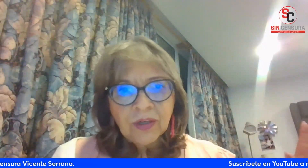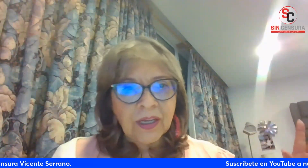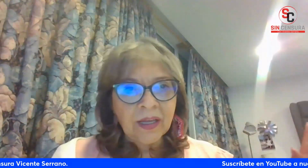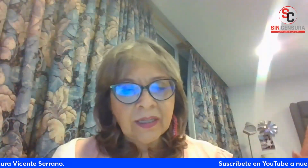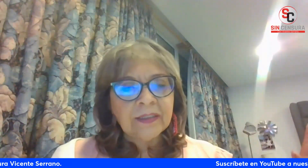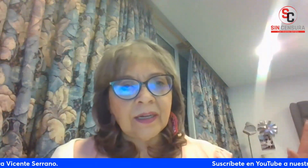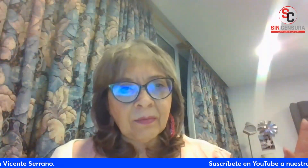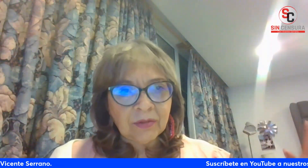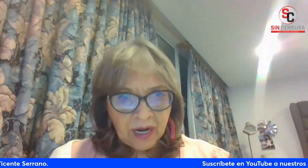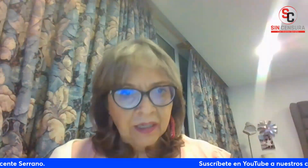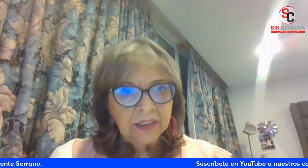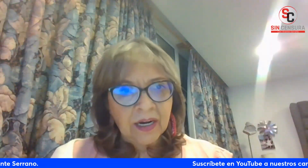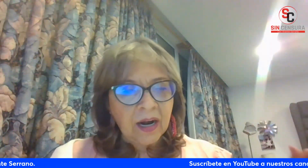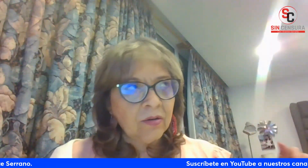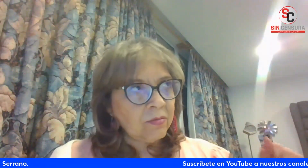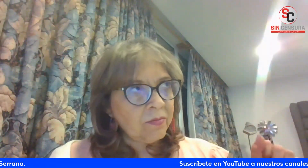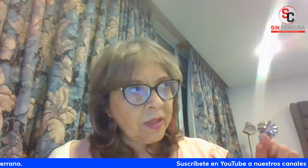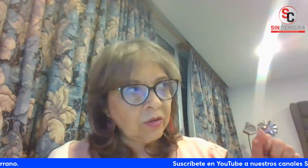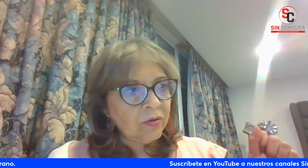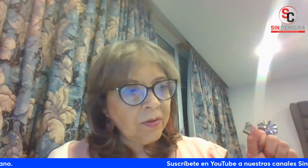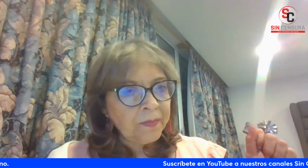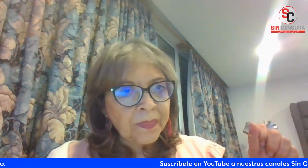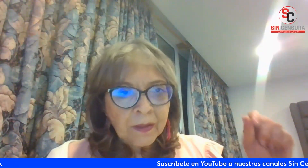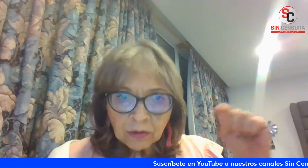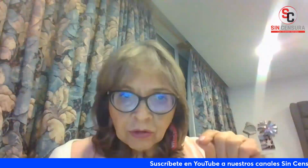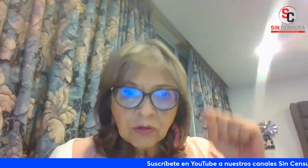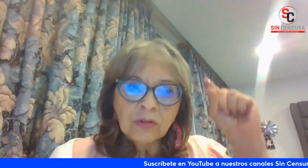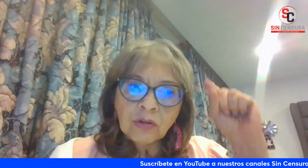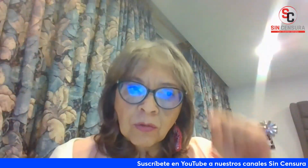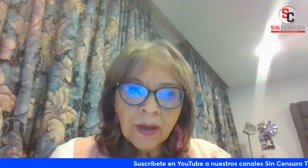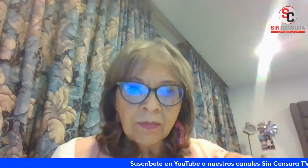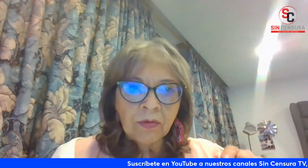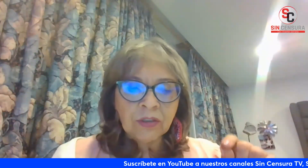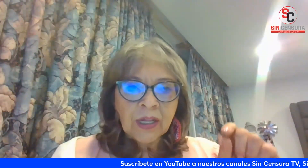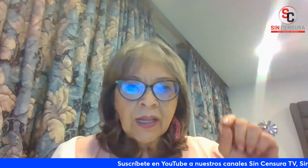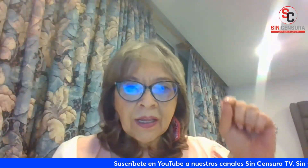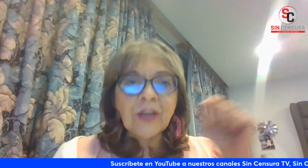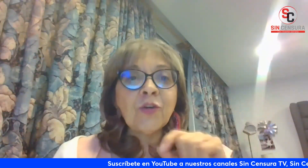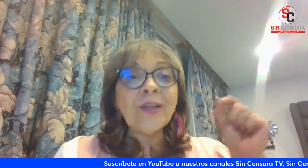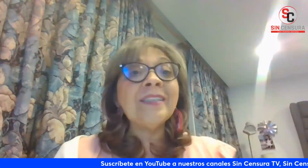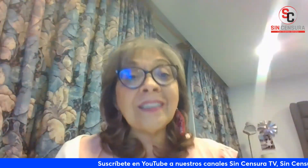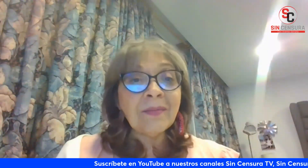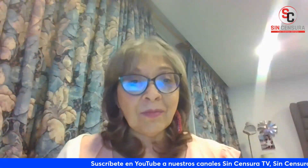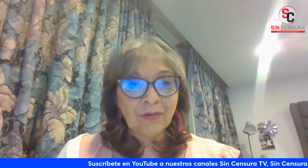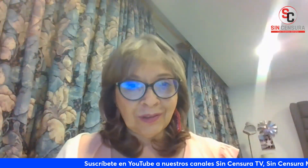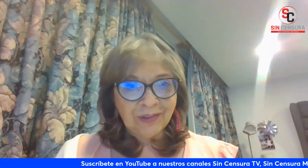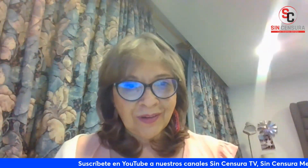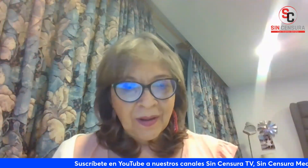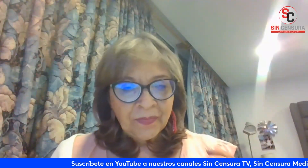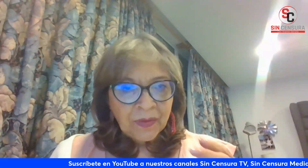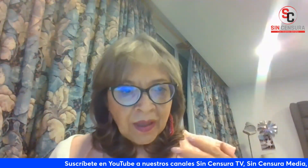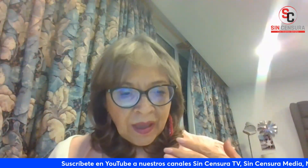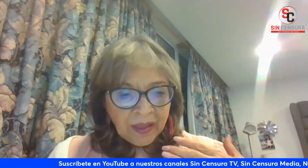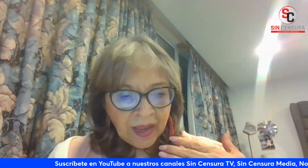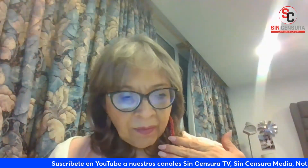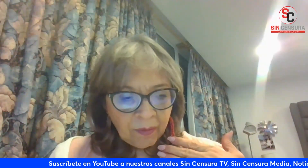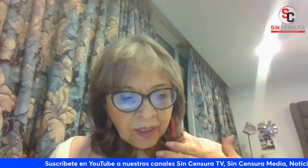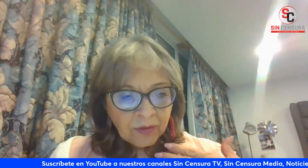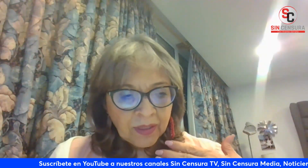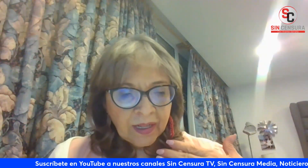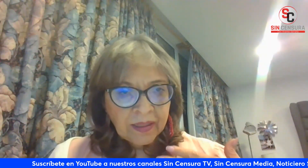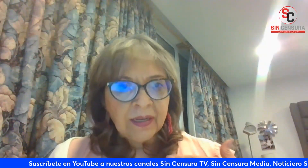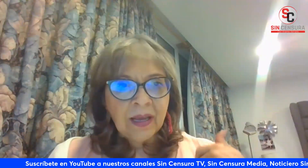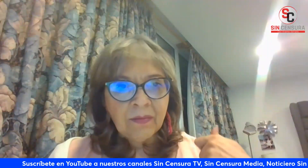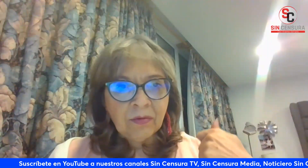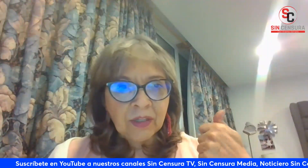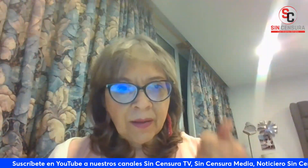cualquier razón que quisiéramos analizar en algún momento, nosotros no tomamos y no hicimos en el